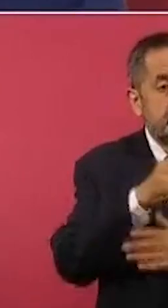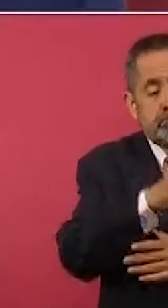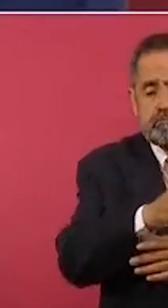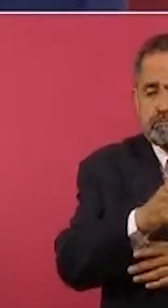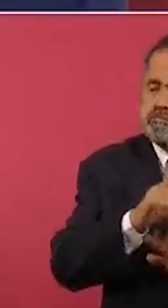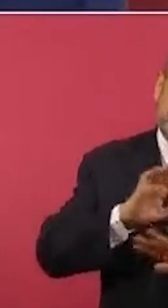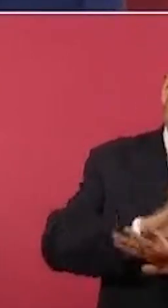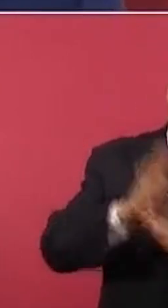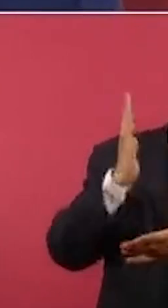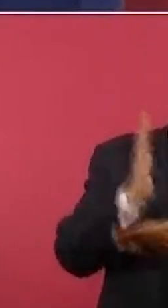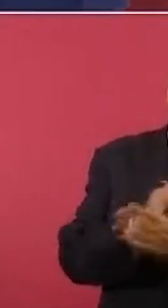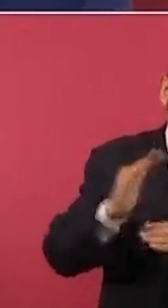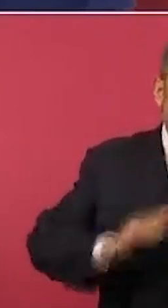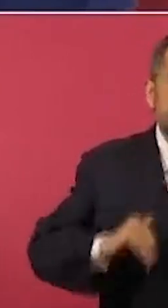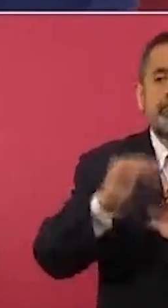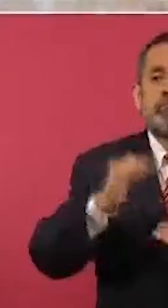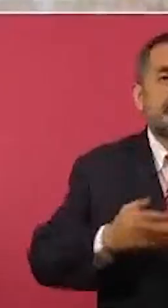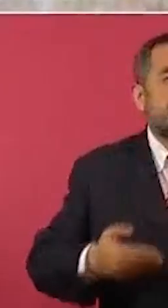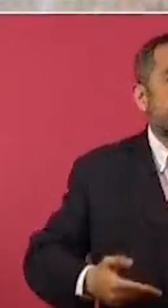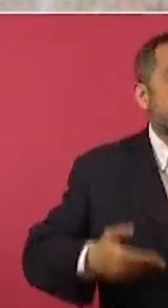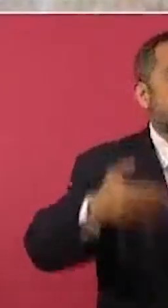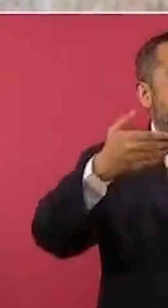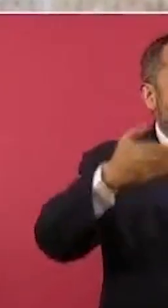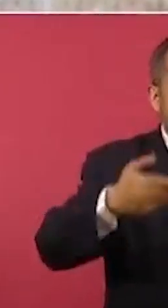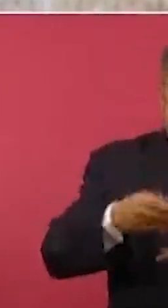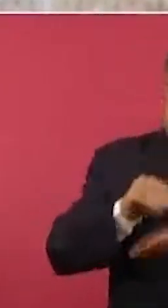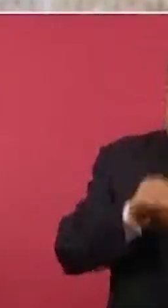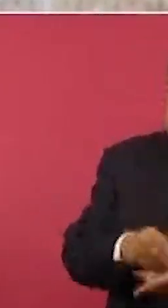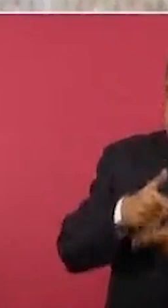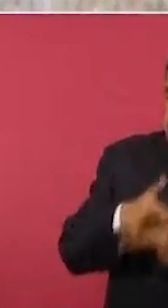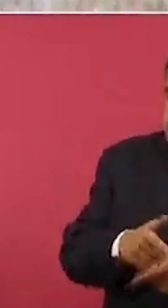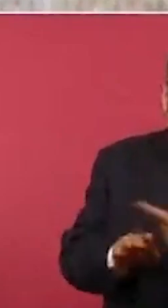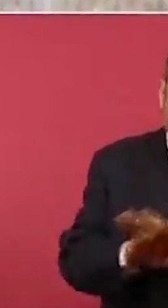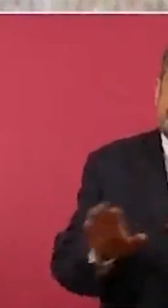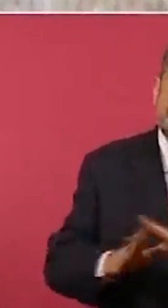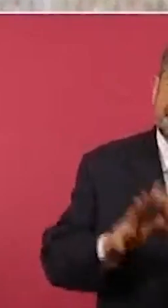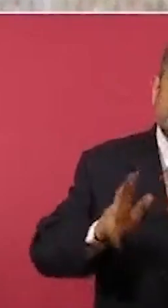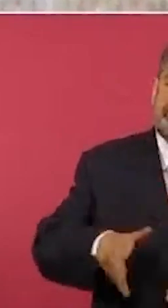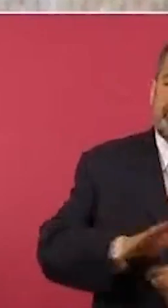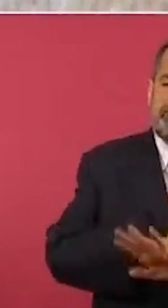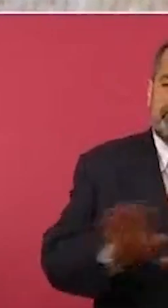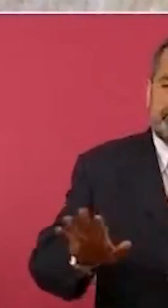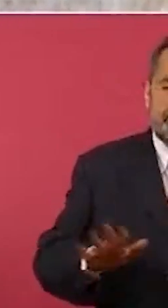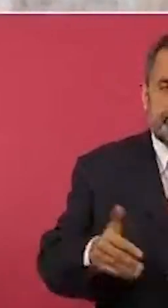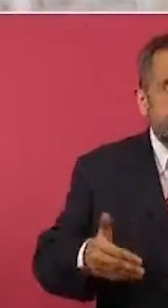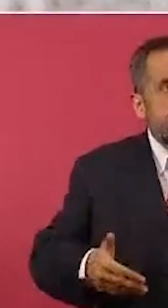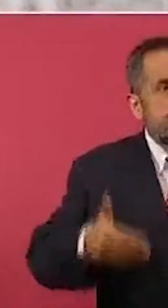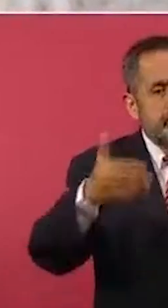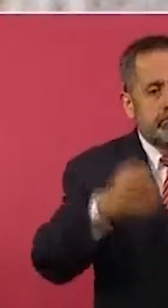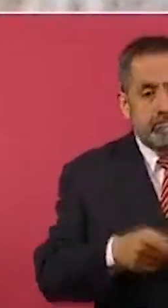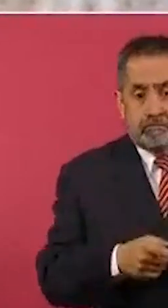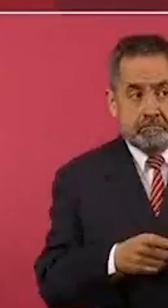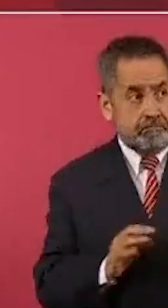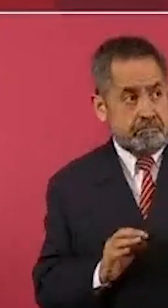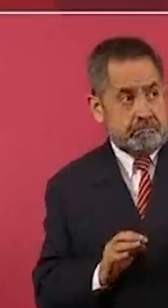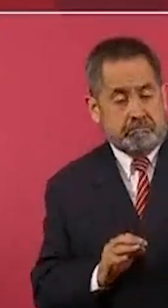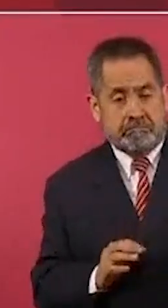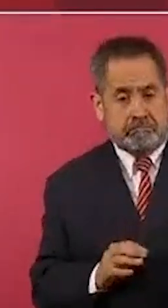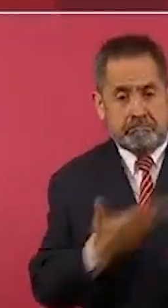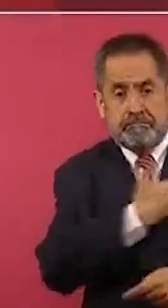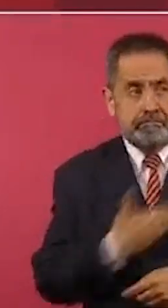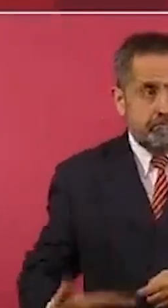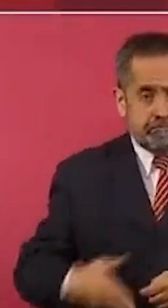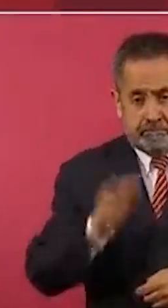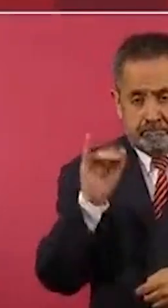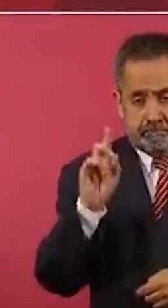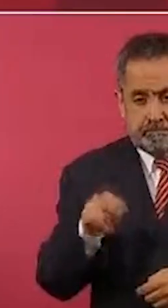muros o no continuar con la construcción del muro en la frontera. Es el único